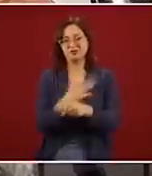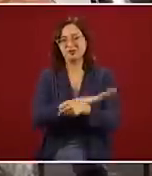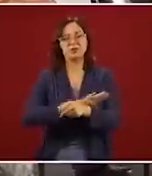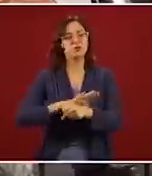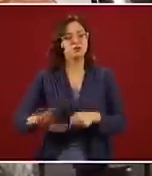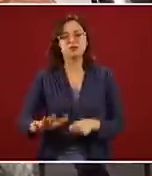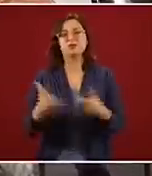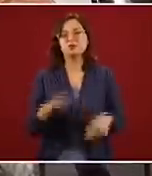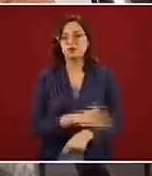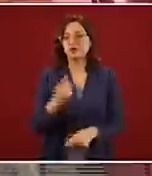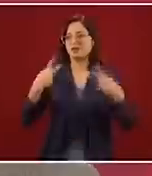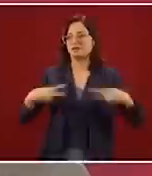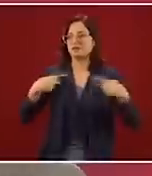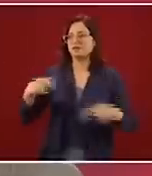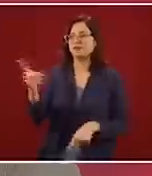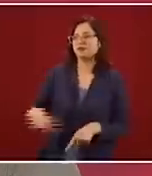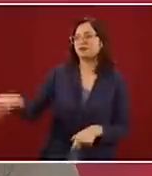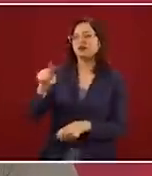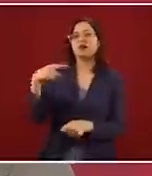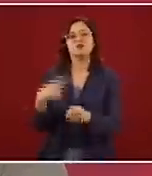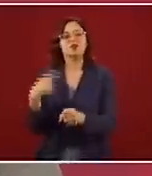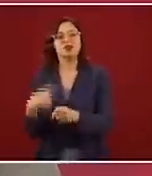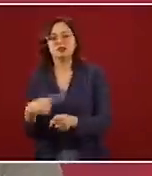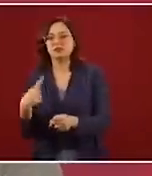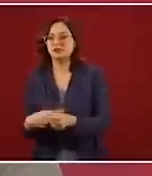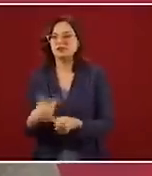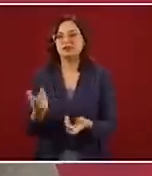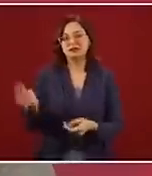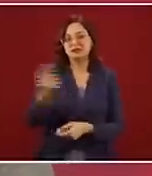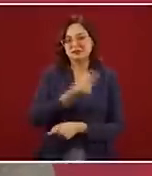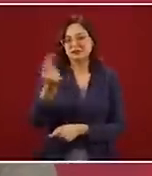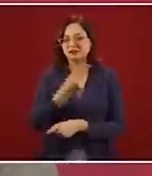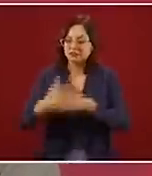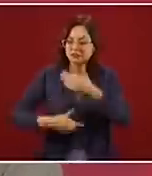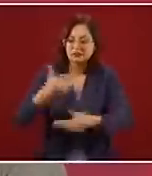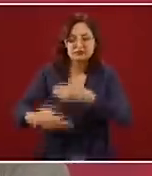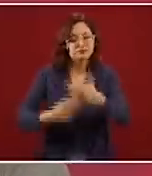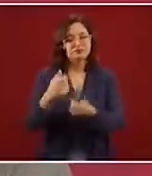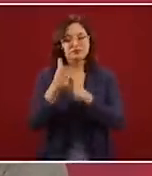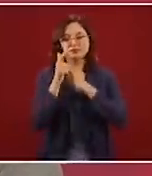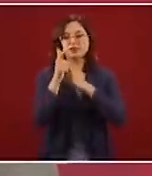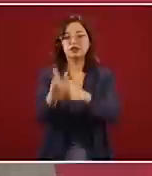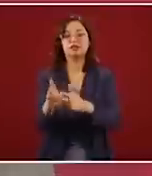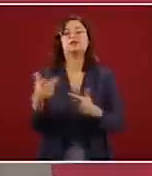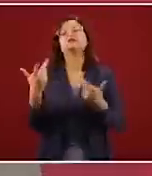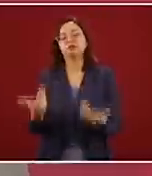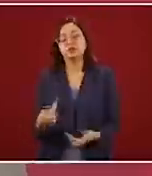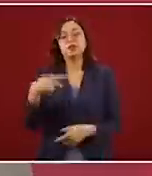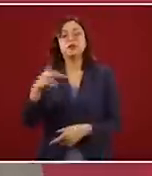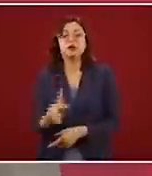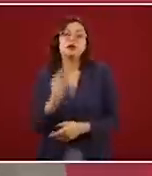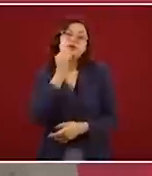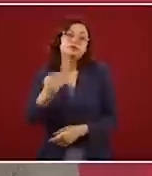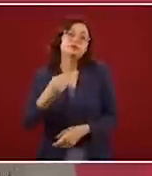vamos a poner en riesgo la continuidad de operaciones de la salud, pero tampoco nos vamos a quedar atados de